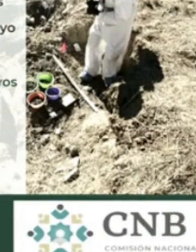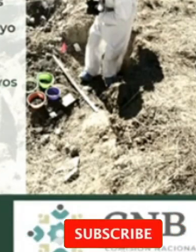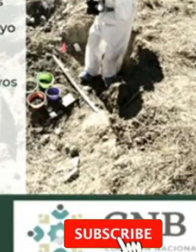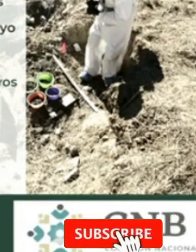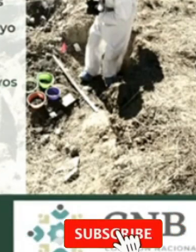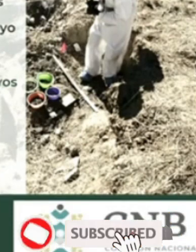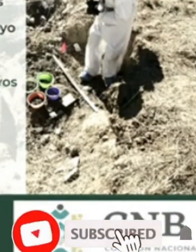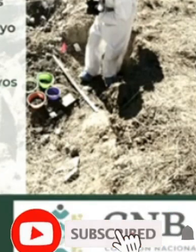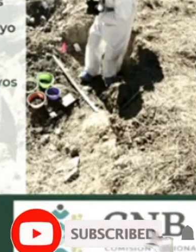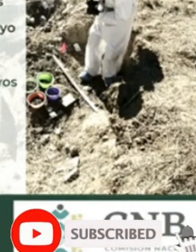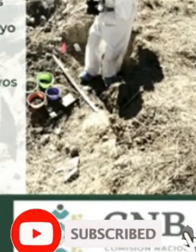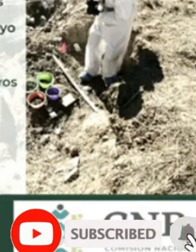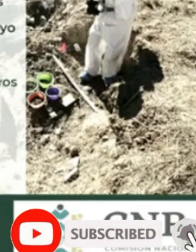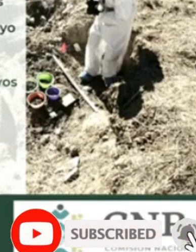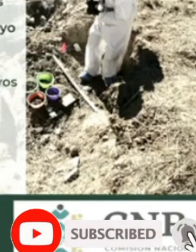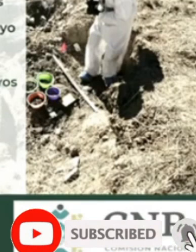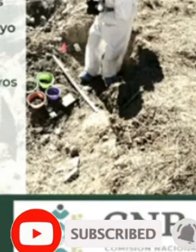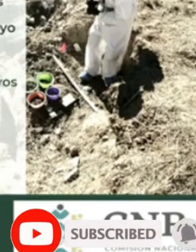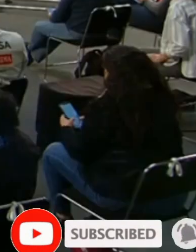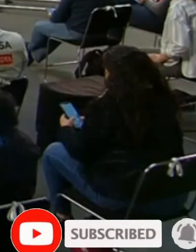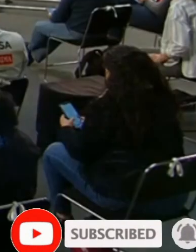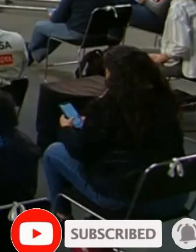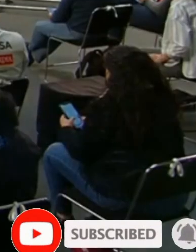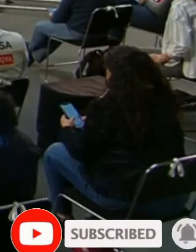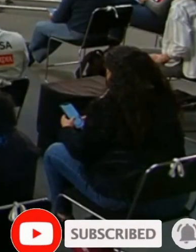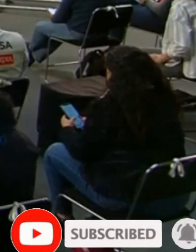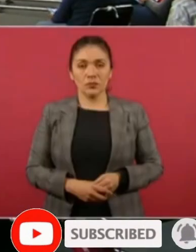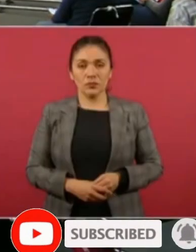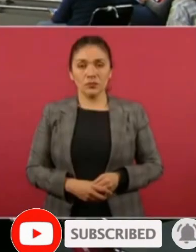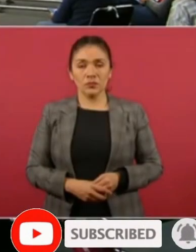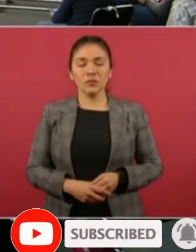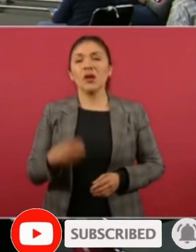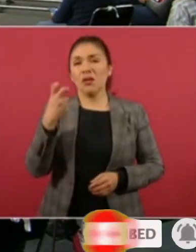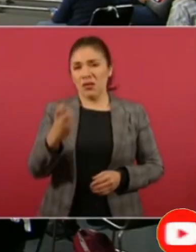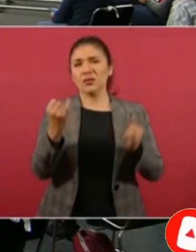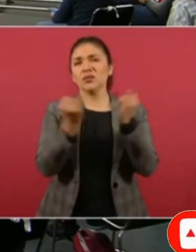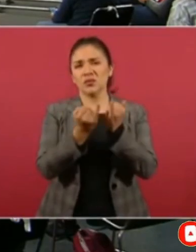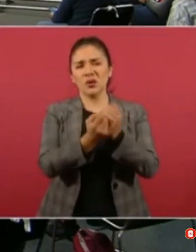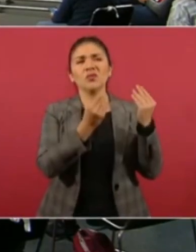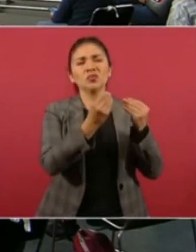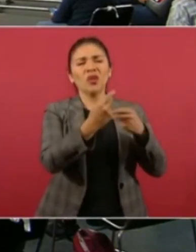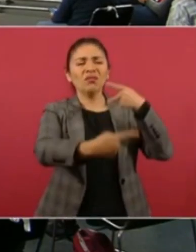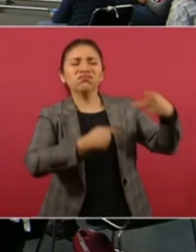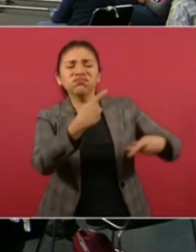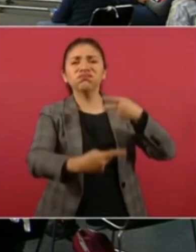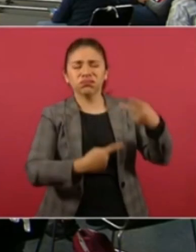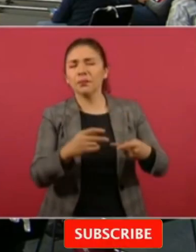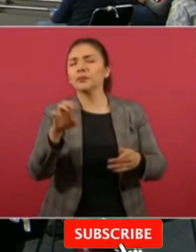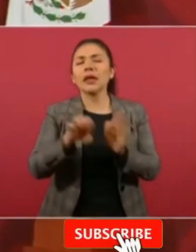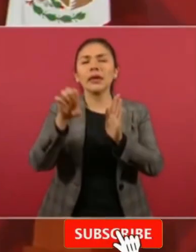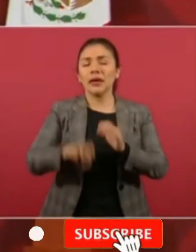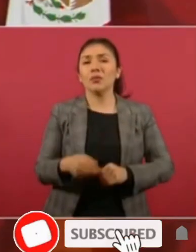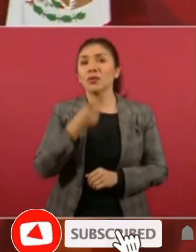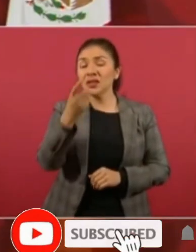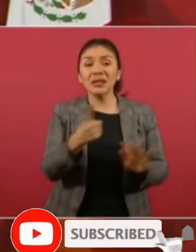nuestros adversarios para cuestionarnos. Se habla, por ejemplo, 100 mil desaparecidos en